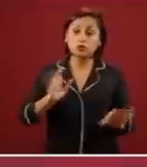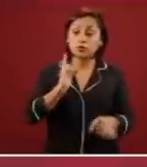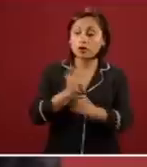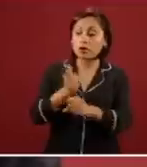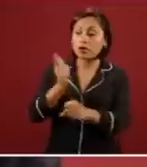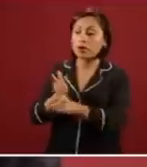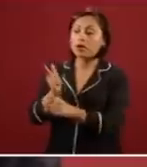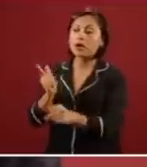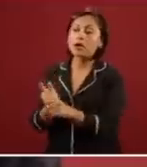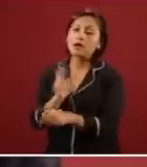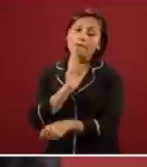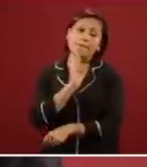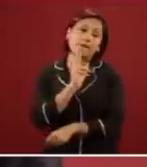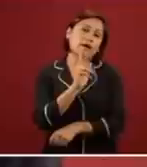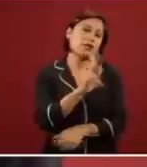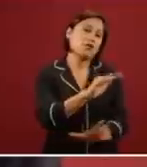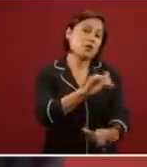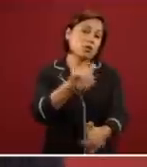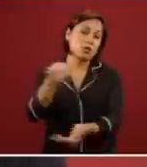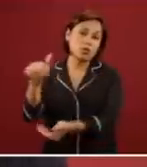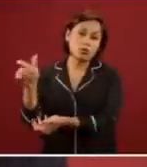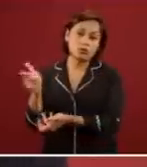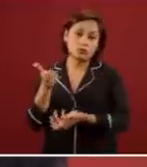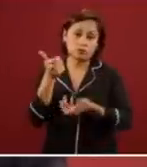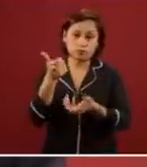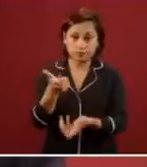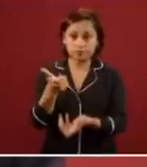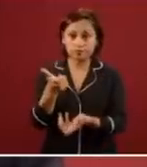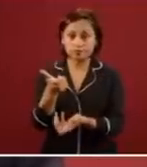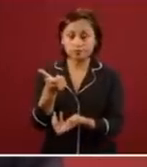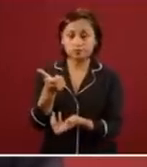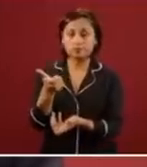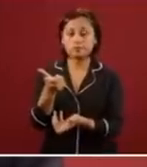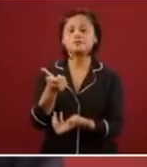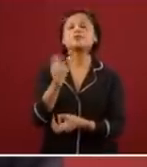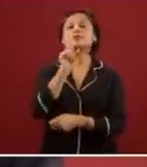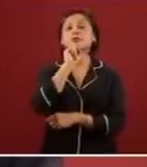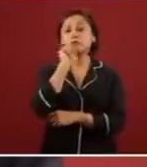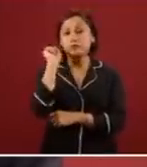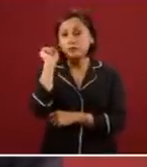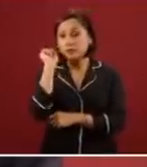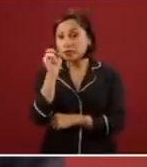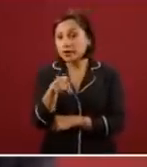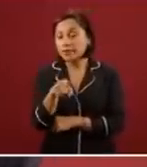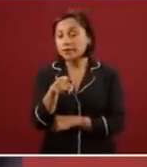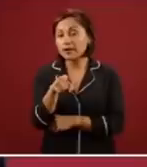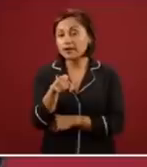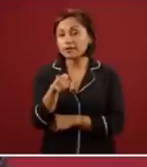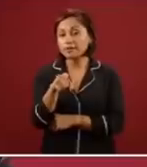mejorar la recaudación. También a todos los mexicanos,